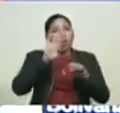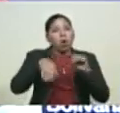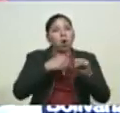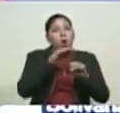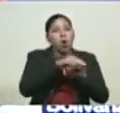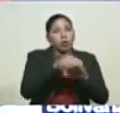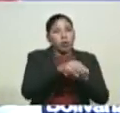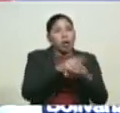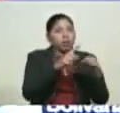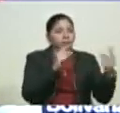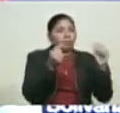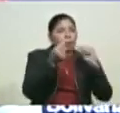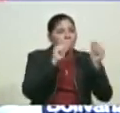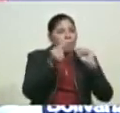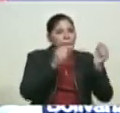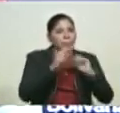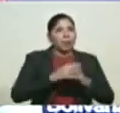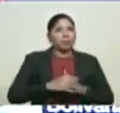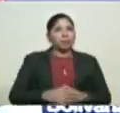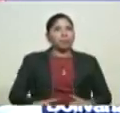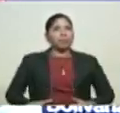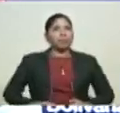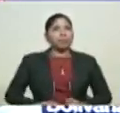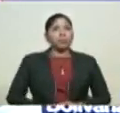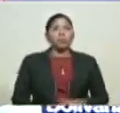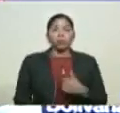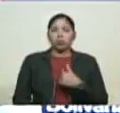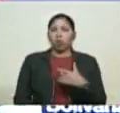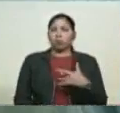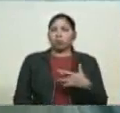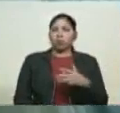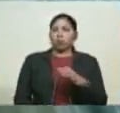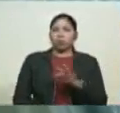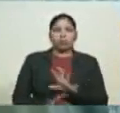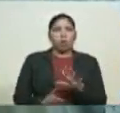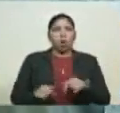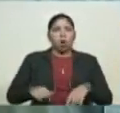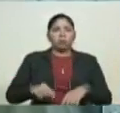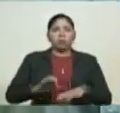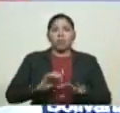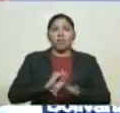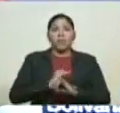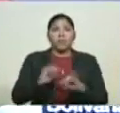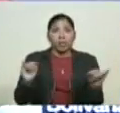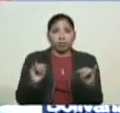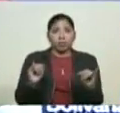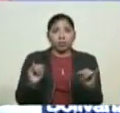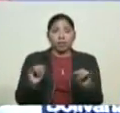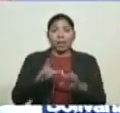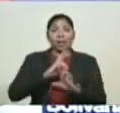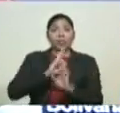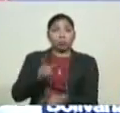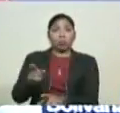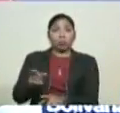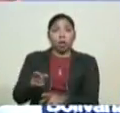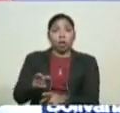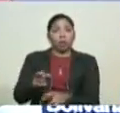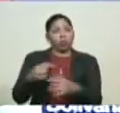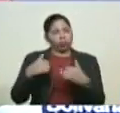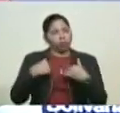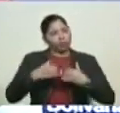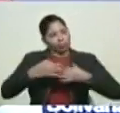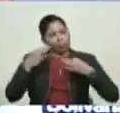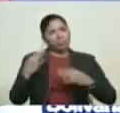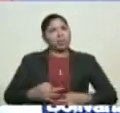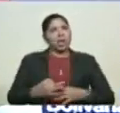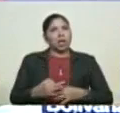haciendo seguimiento. Y estoy seguro que al finalizar esta jornada Cuando ya estén los resultados, estoy seguro que nuestro